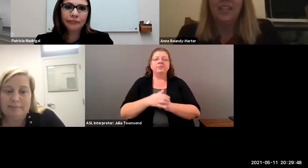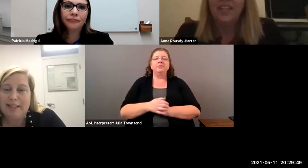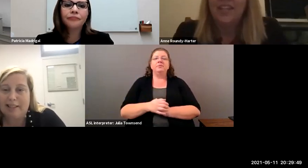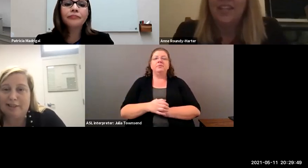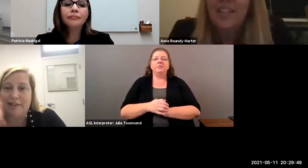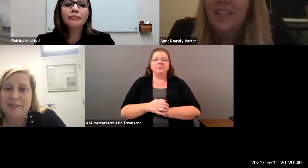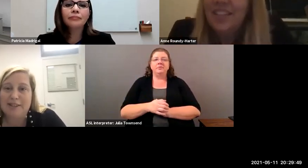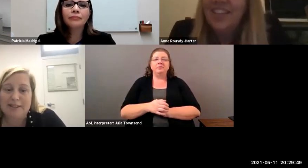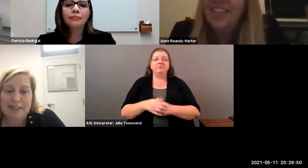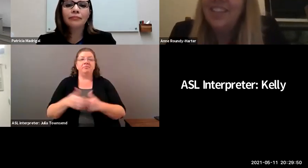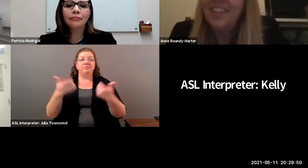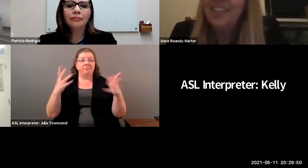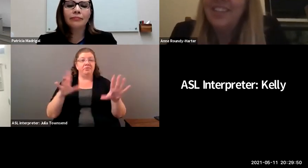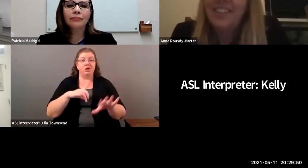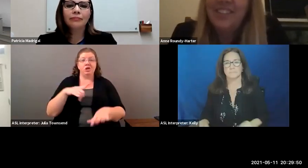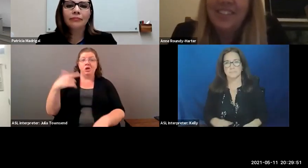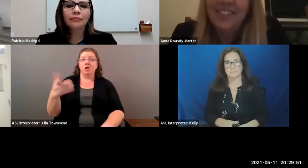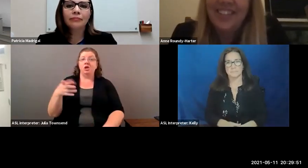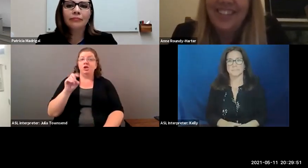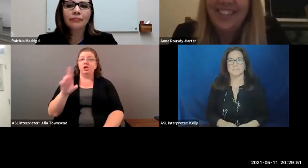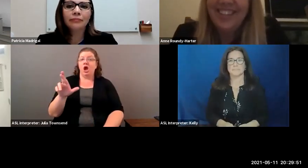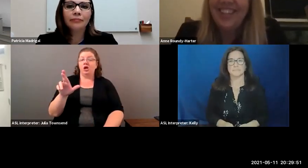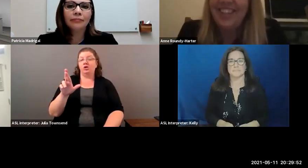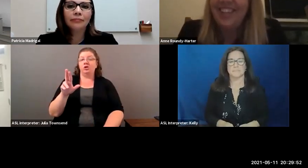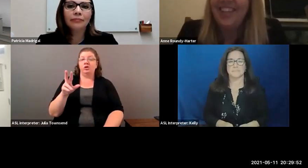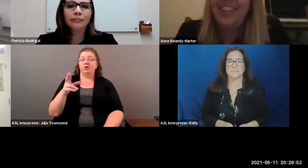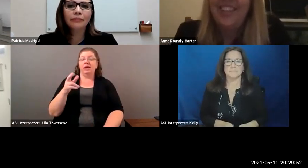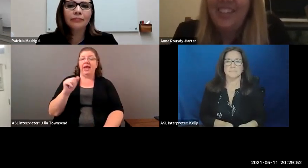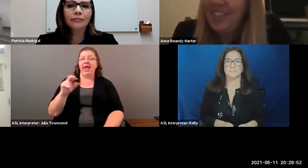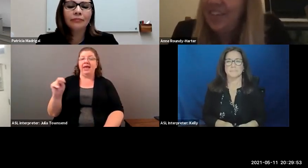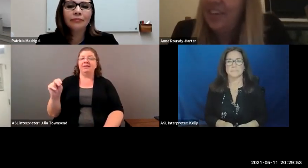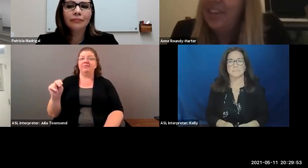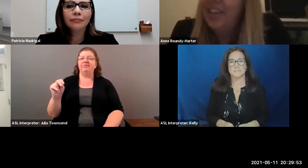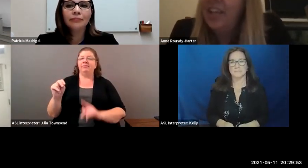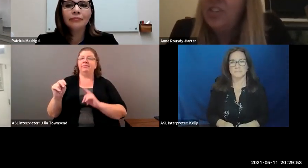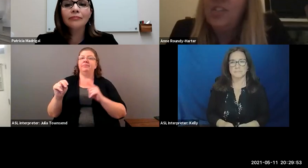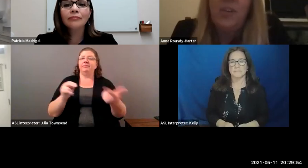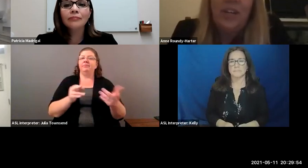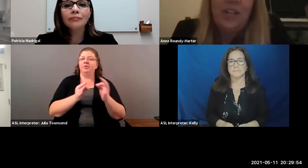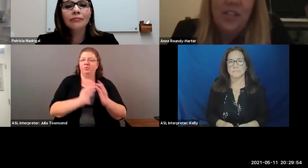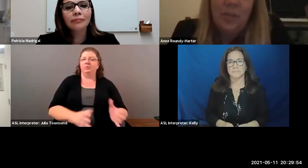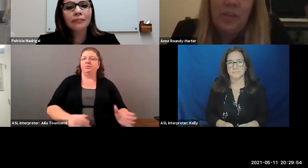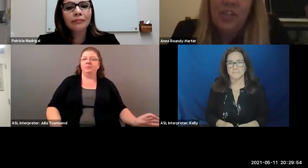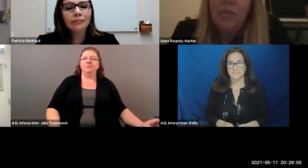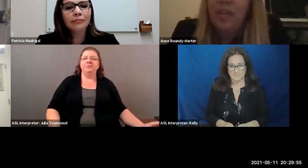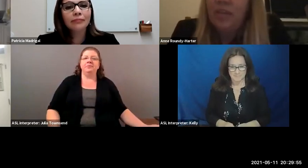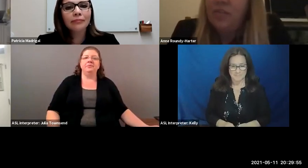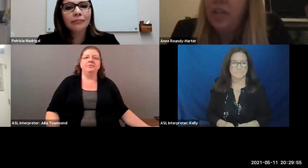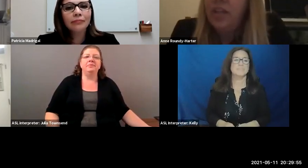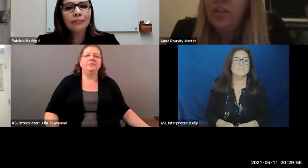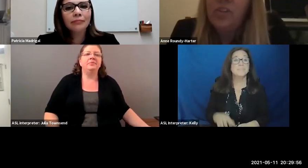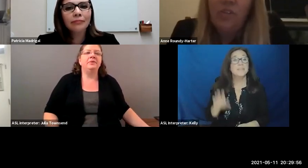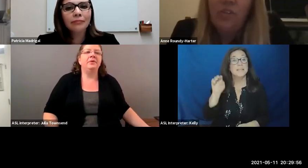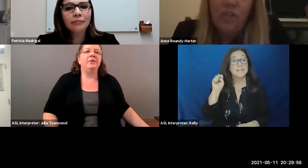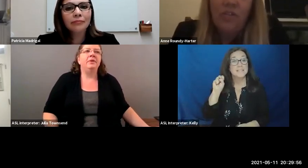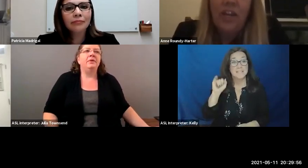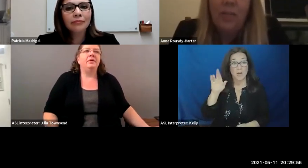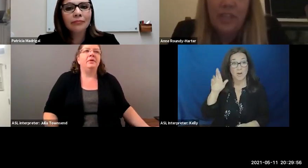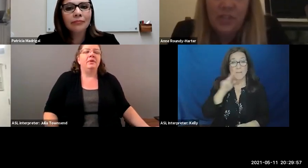receta para el uso de la voz de la doctora anne rowling gracias sierra ya lo mencionó que tenemos